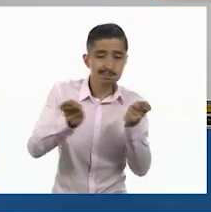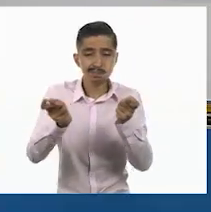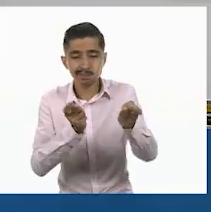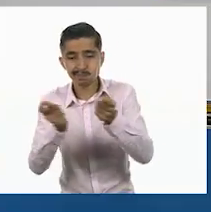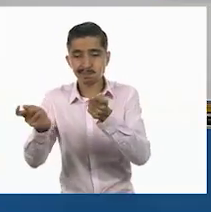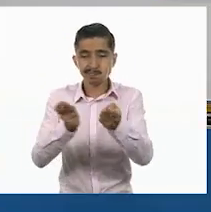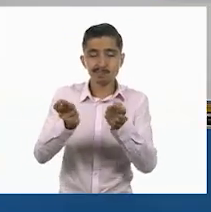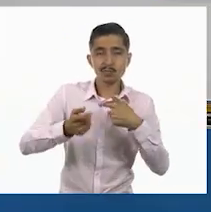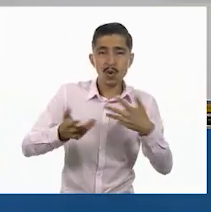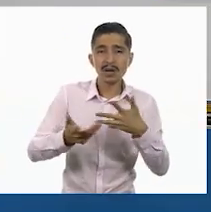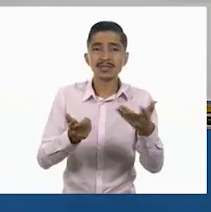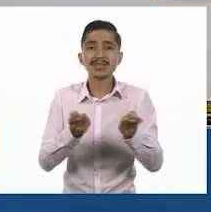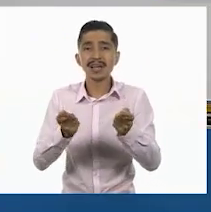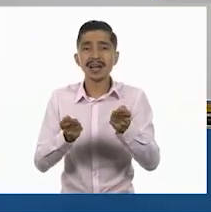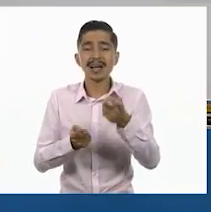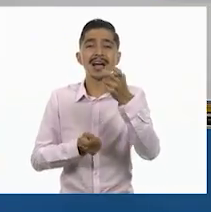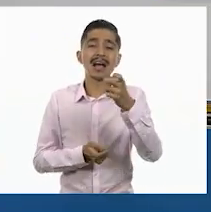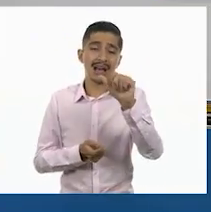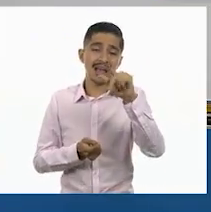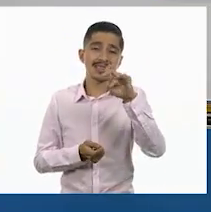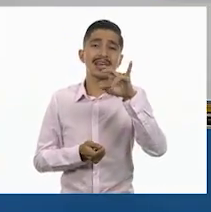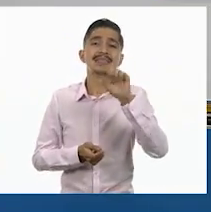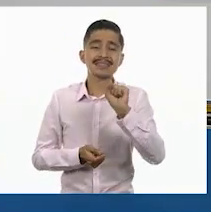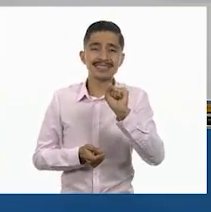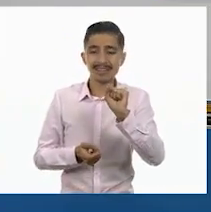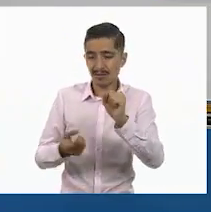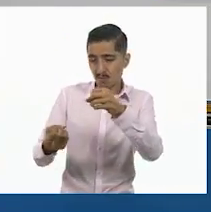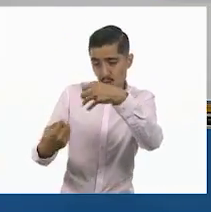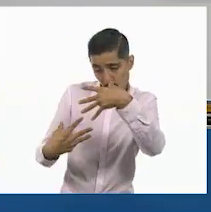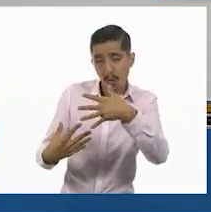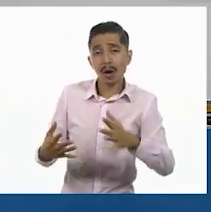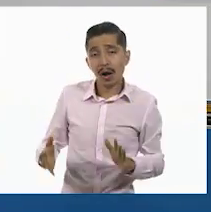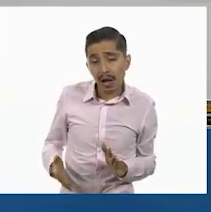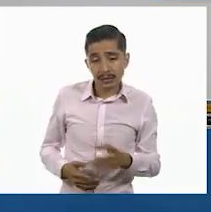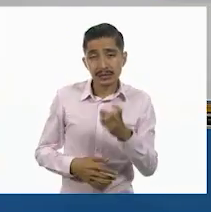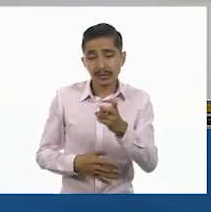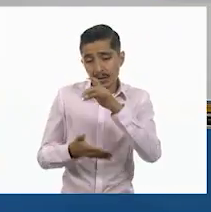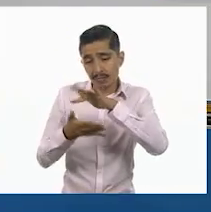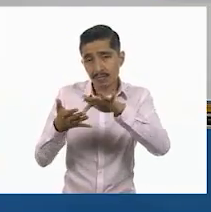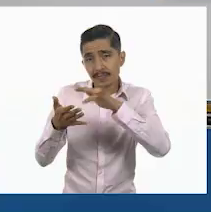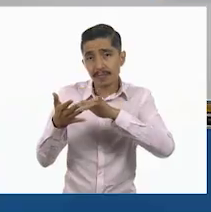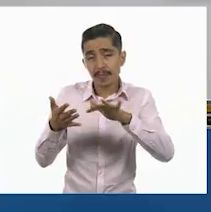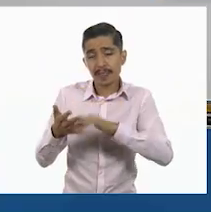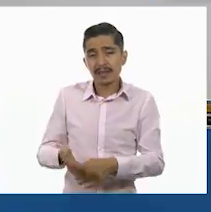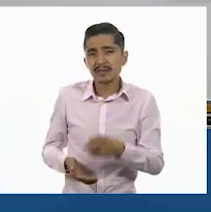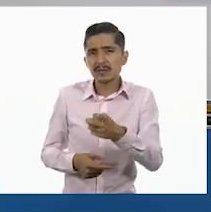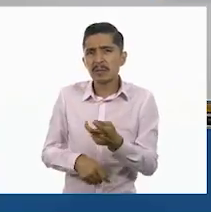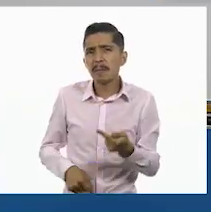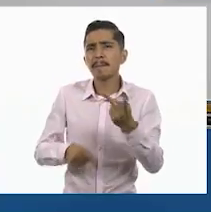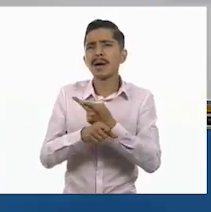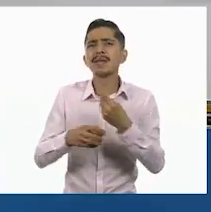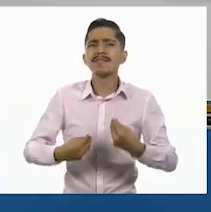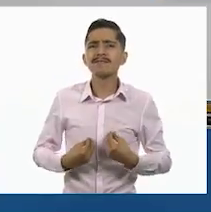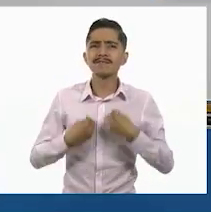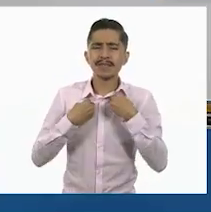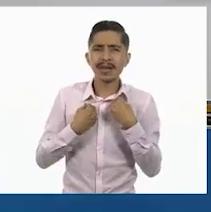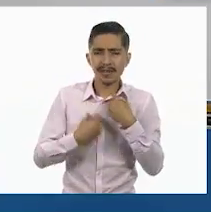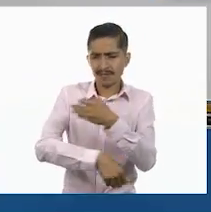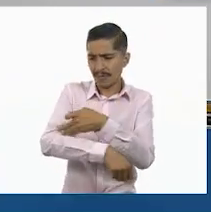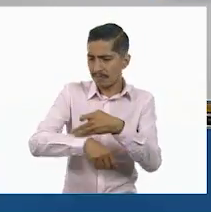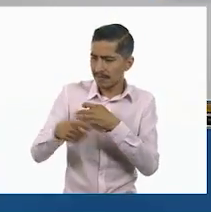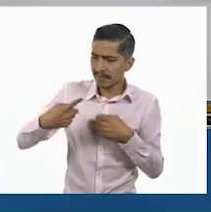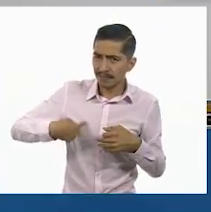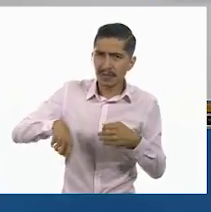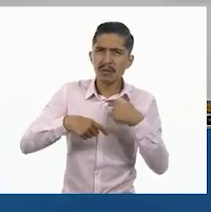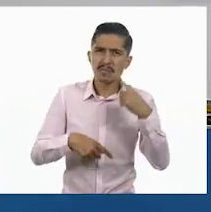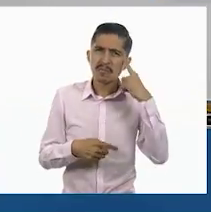como Andrés Enestrosa nos comparte a través de este texto esas situaciones por las que pasó su familia,